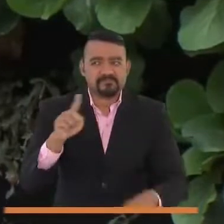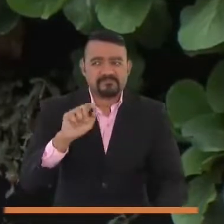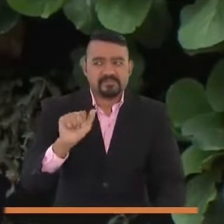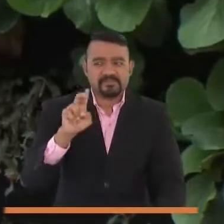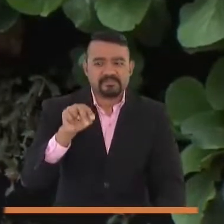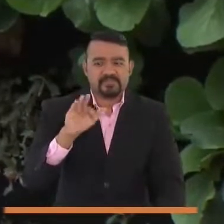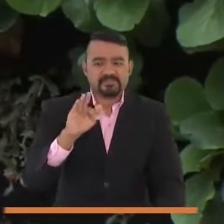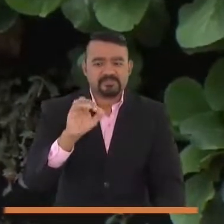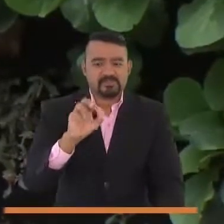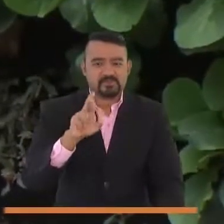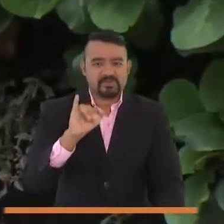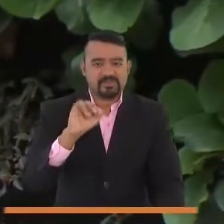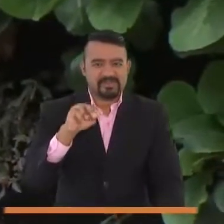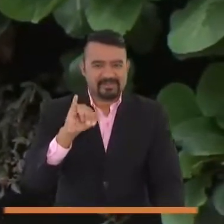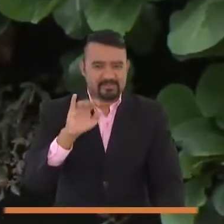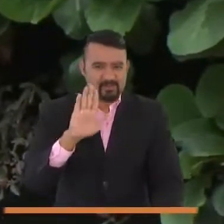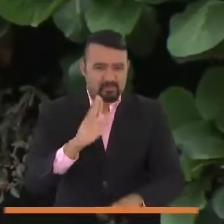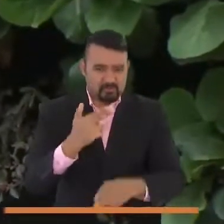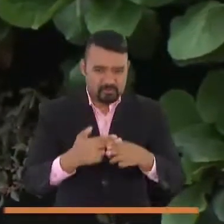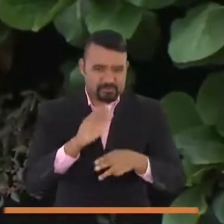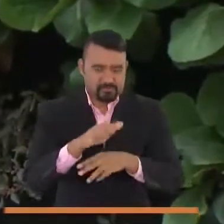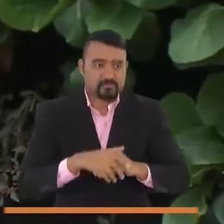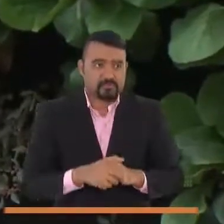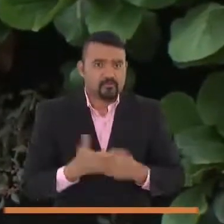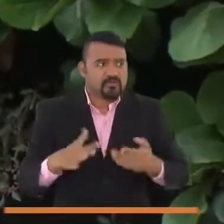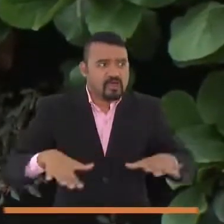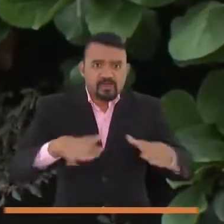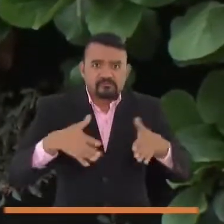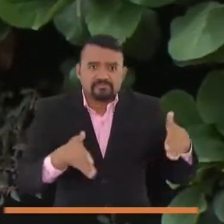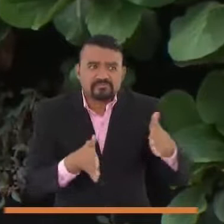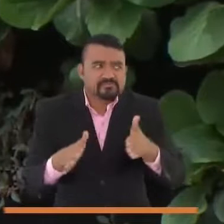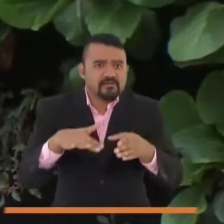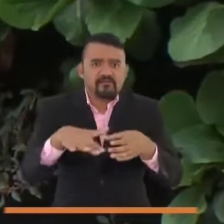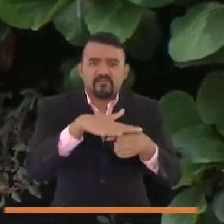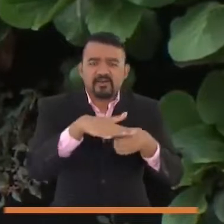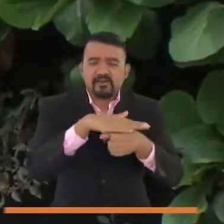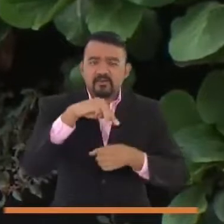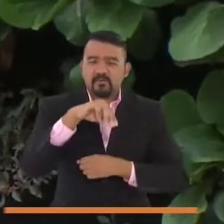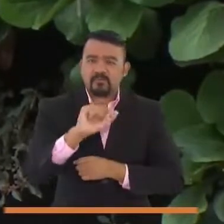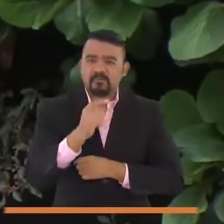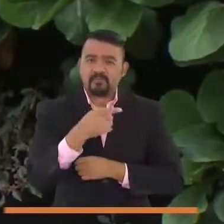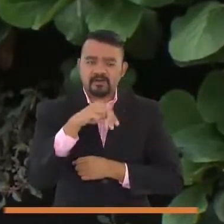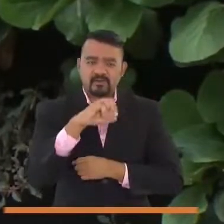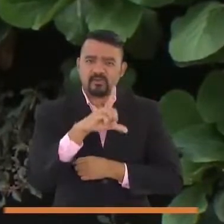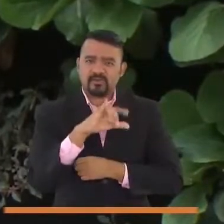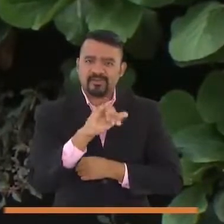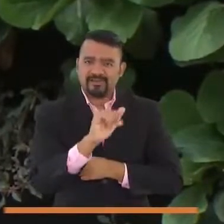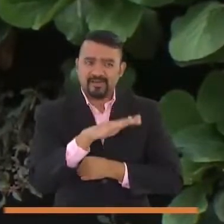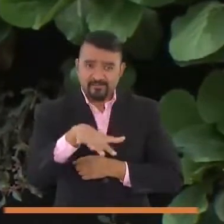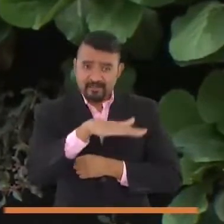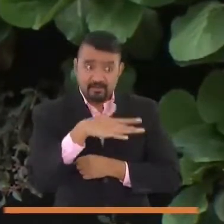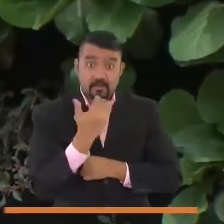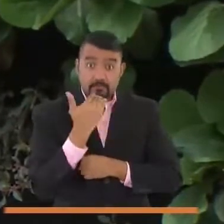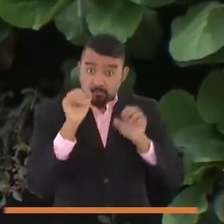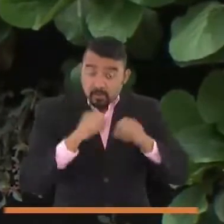obra importante acá en el municipio de Envigado. Pues los habitantes de esta zona, de la Magnolia, podrán disfrutar de esta obra que mejorará